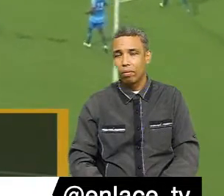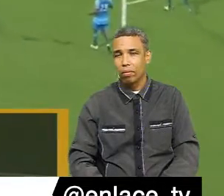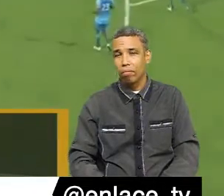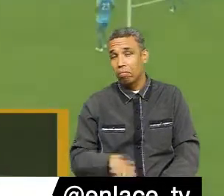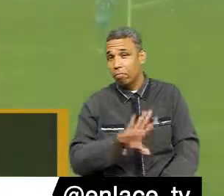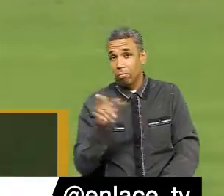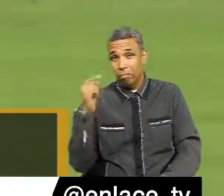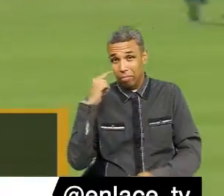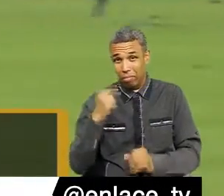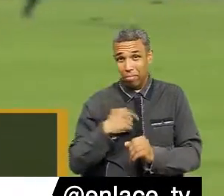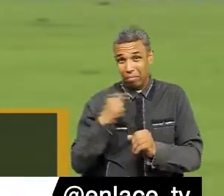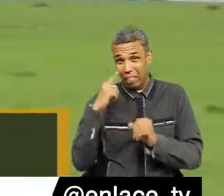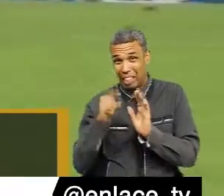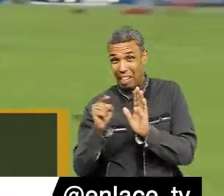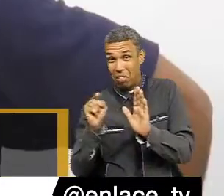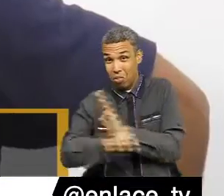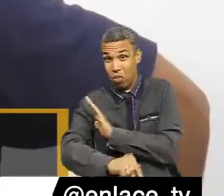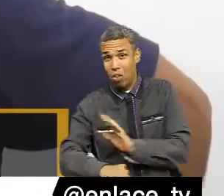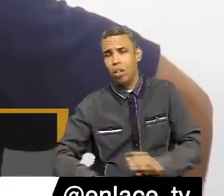revisando y ahí